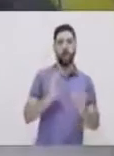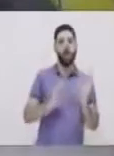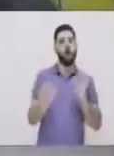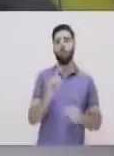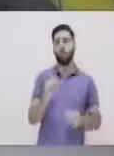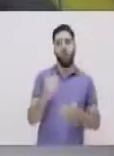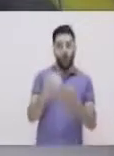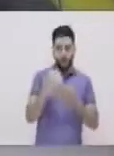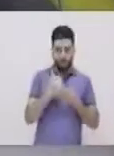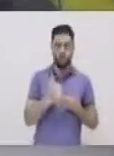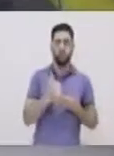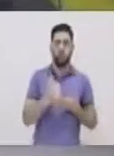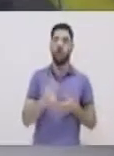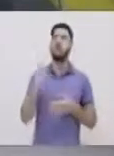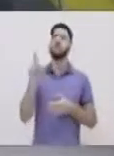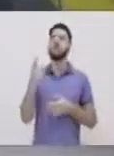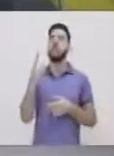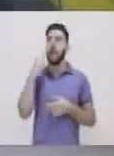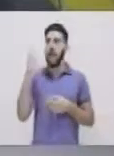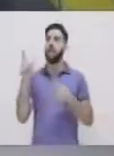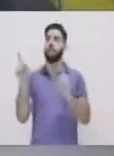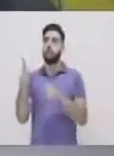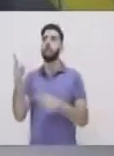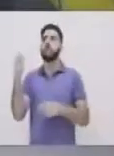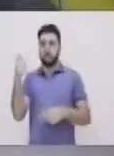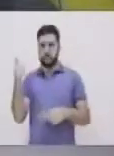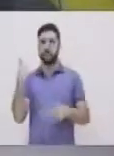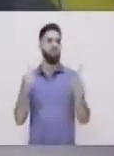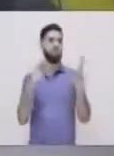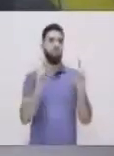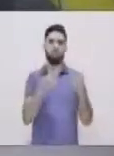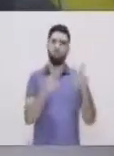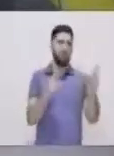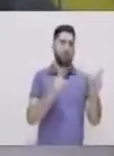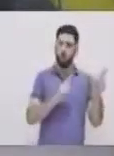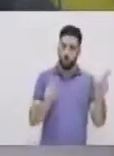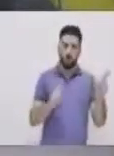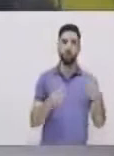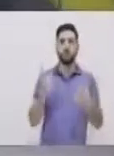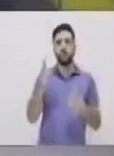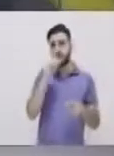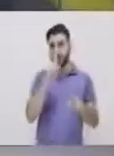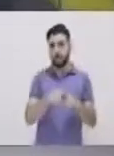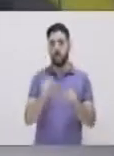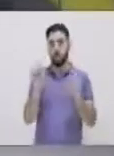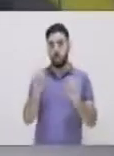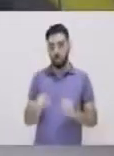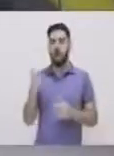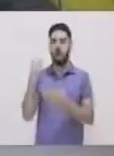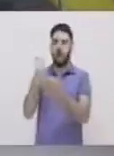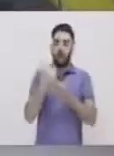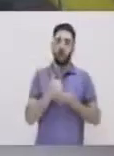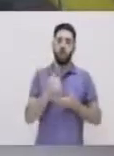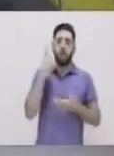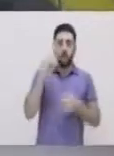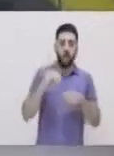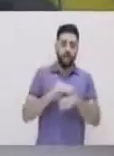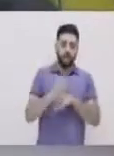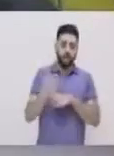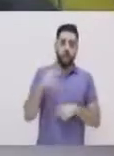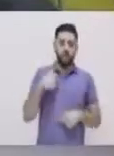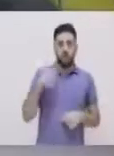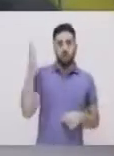no, a quién debemos escuchar y a quién no, ¿verdad? Porque también pues eso es muy importante, que nos puede llegar a influir en